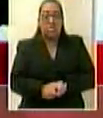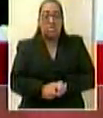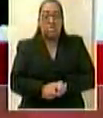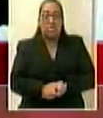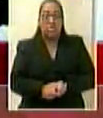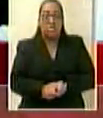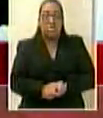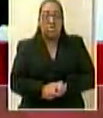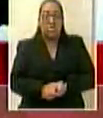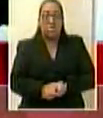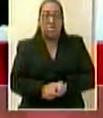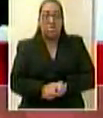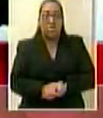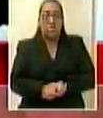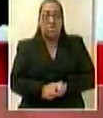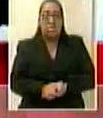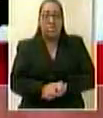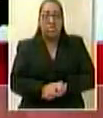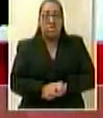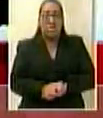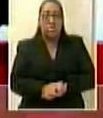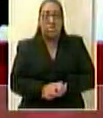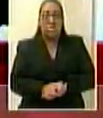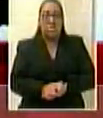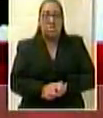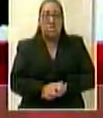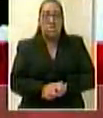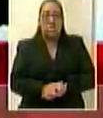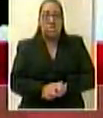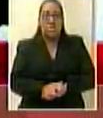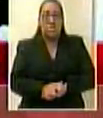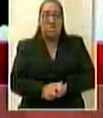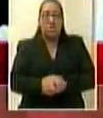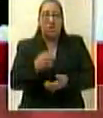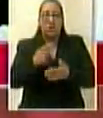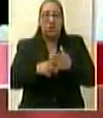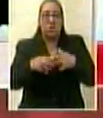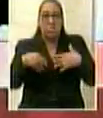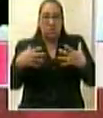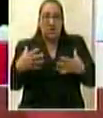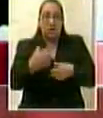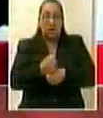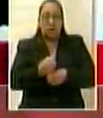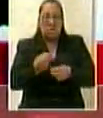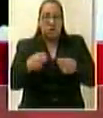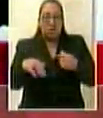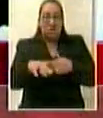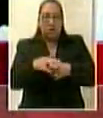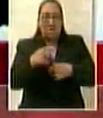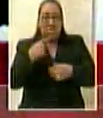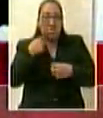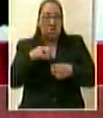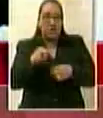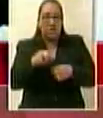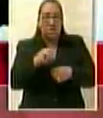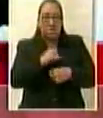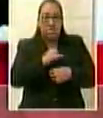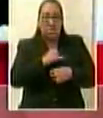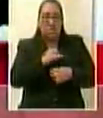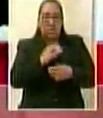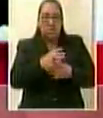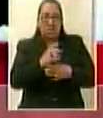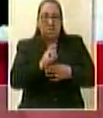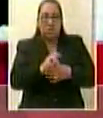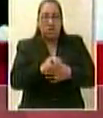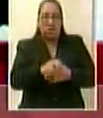el fin de recuperar los bienes inmuebles que viene perdiendo esta institución